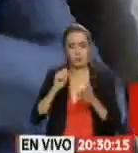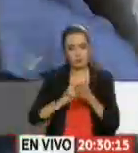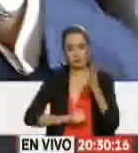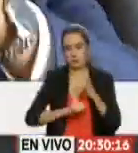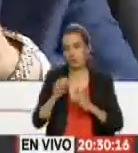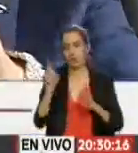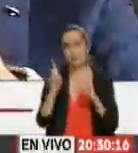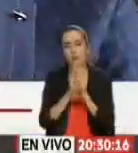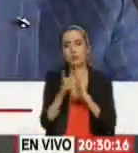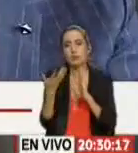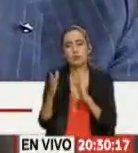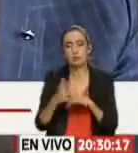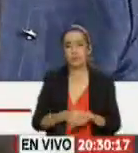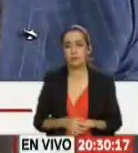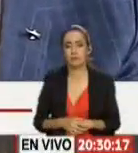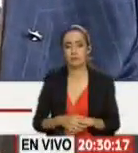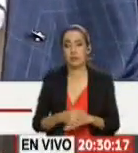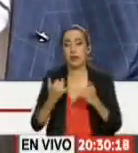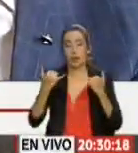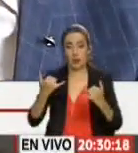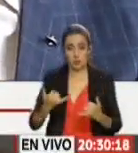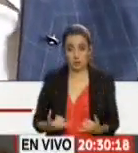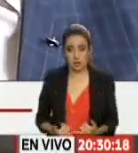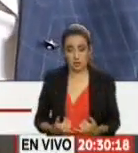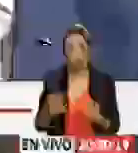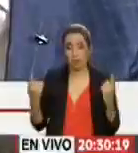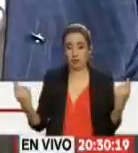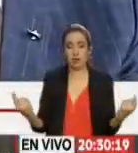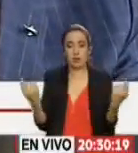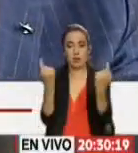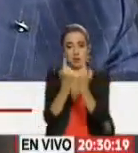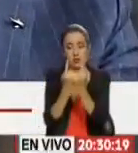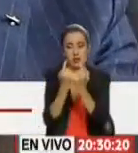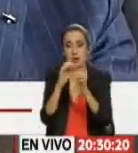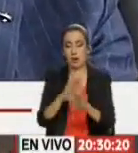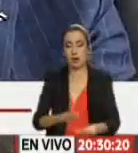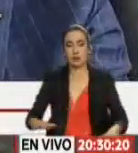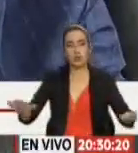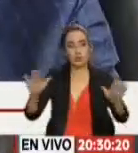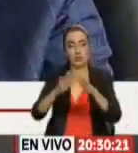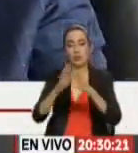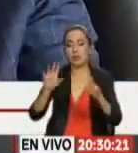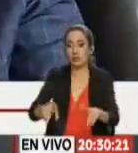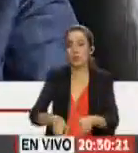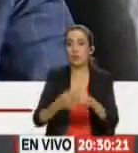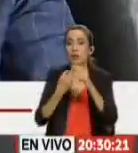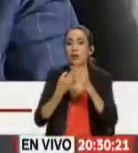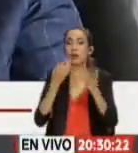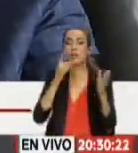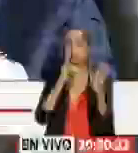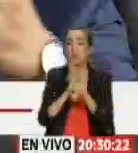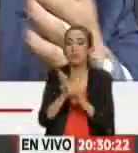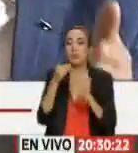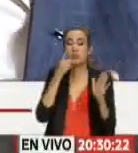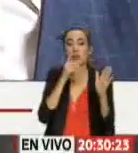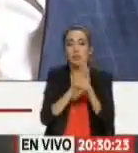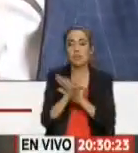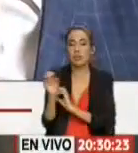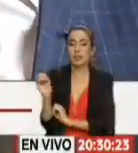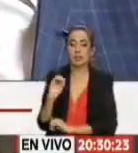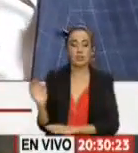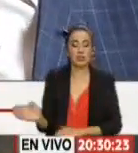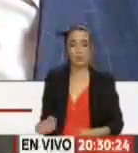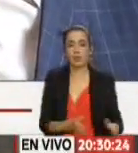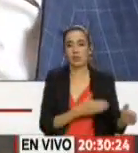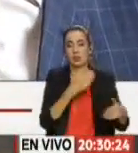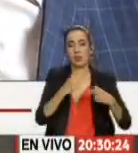persecución, porque en este momento sí estamos frente a un peculado en donde se ha iniciado por denuncia y no existe un